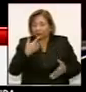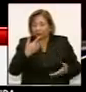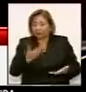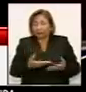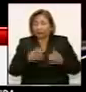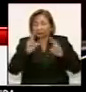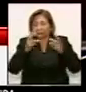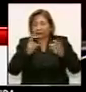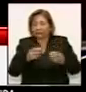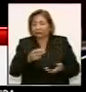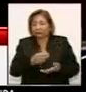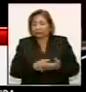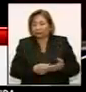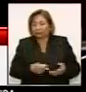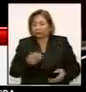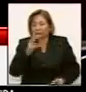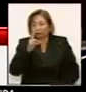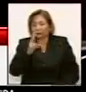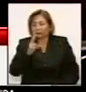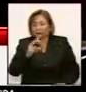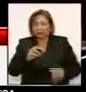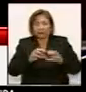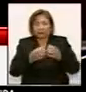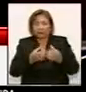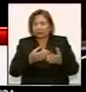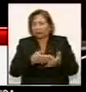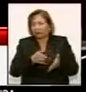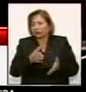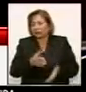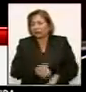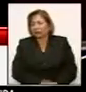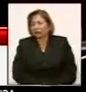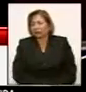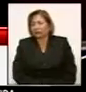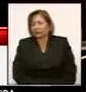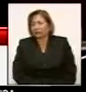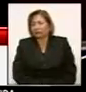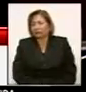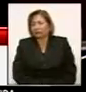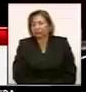decíamos, Temer también va a terminar. Dos gabinetes del señor